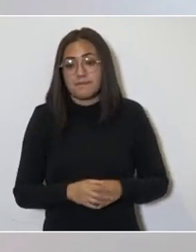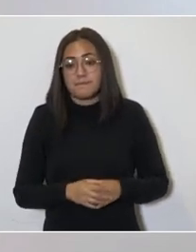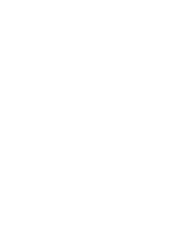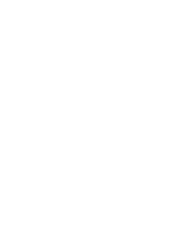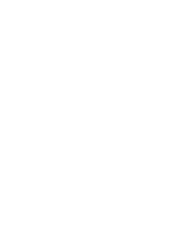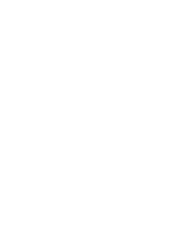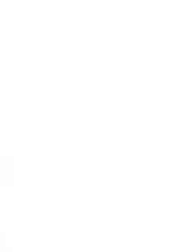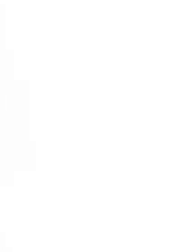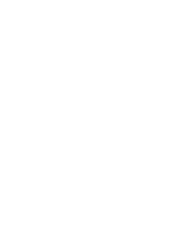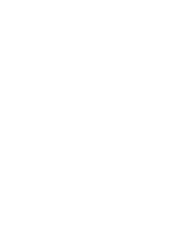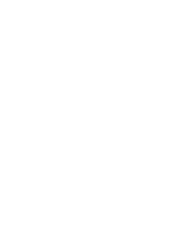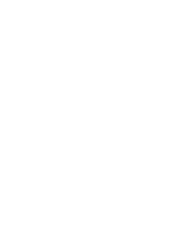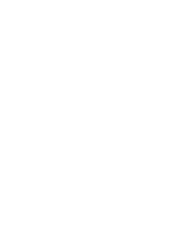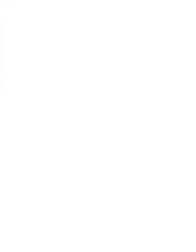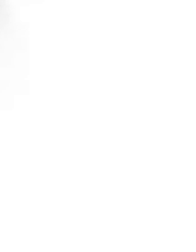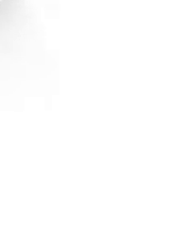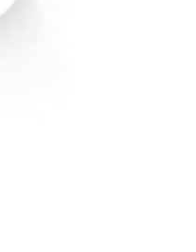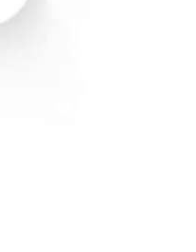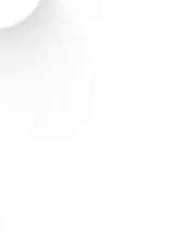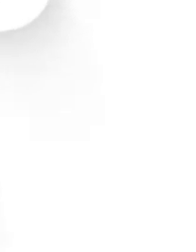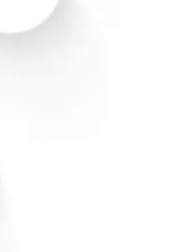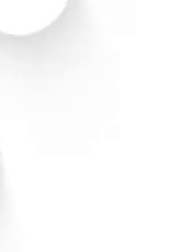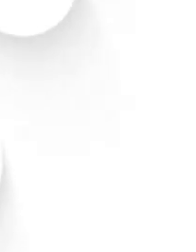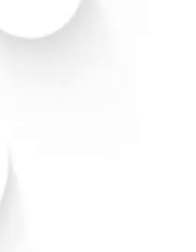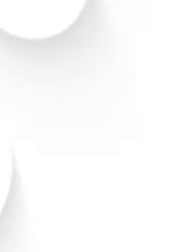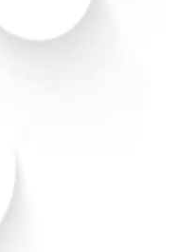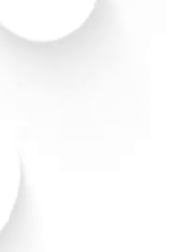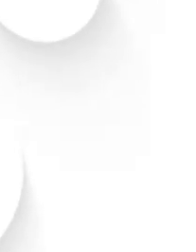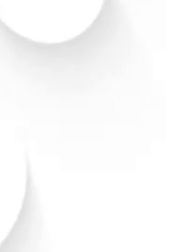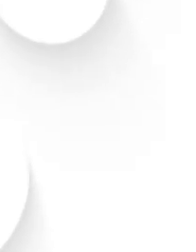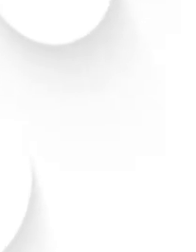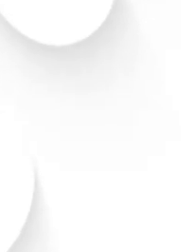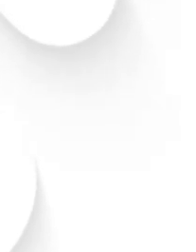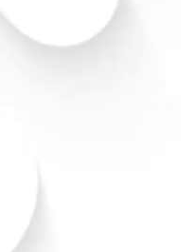últimos años. Tienes ganas de Puebla.